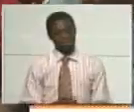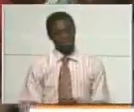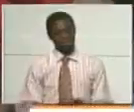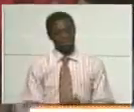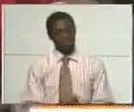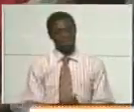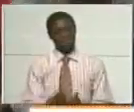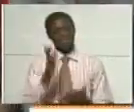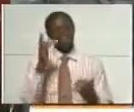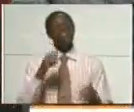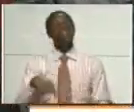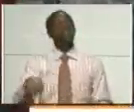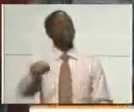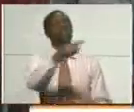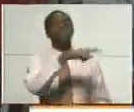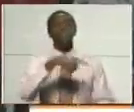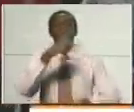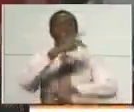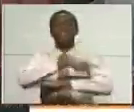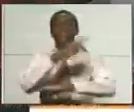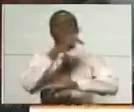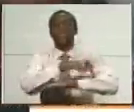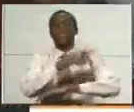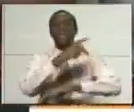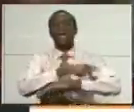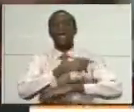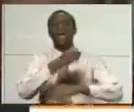Que viva la clase obrera petrolera.